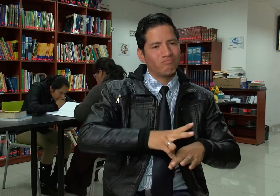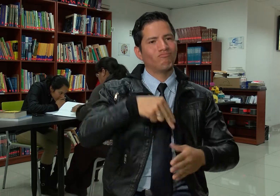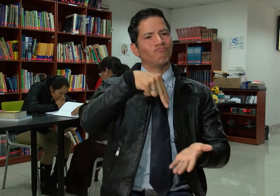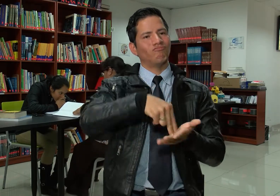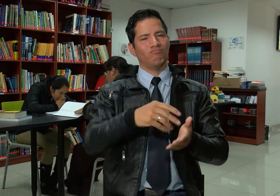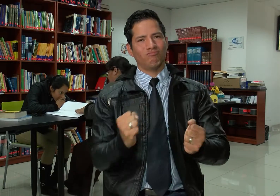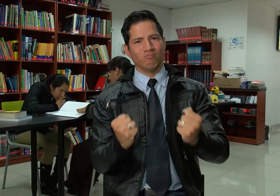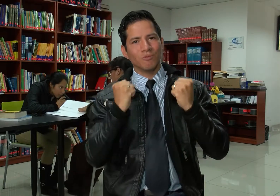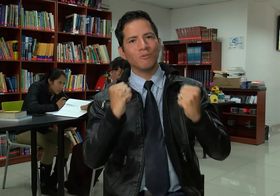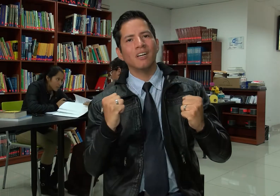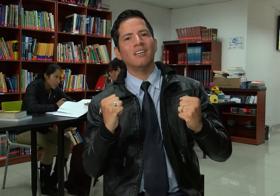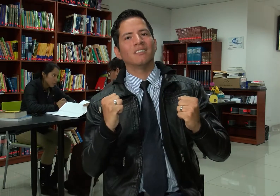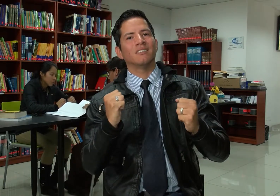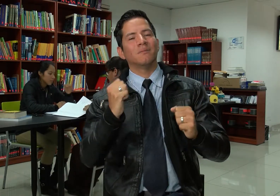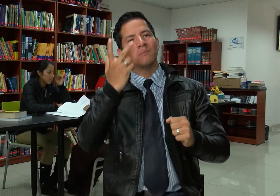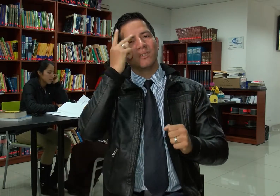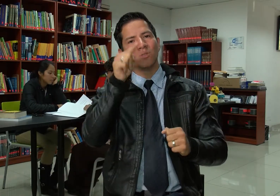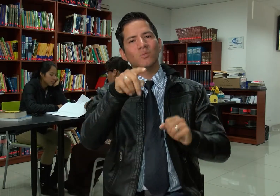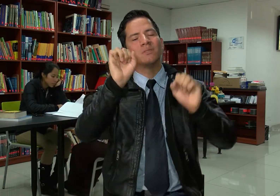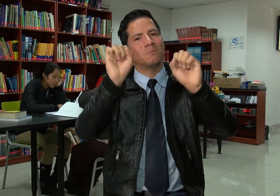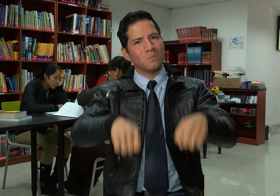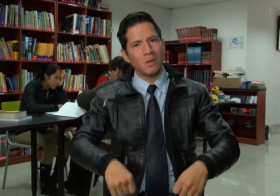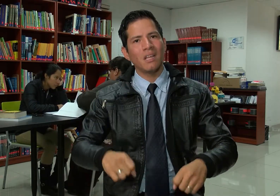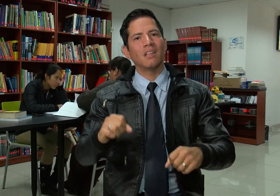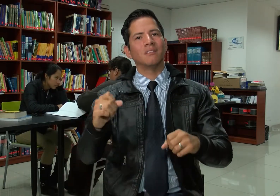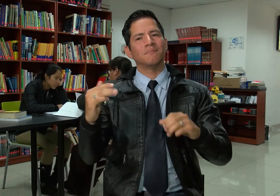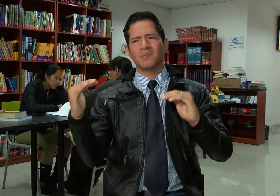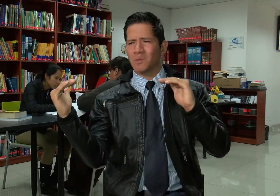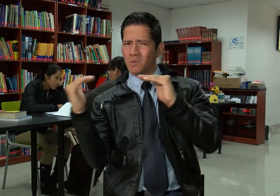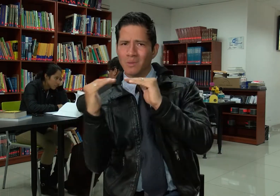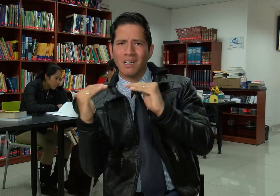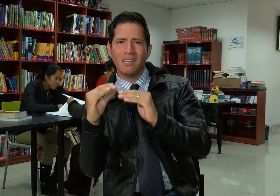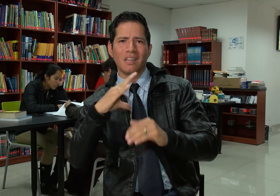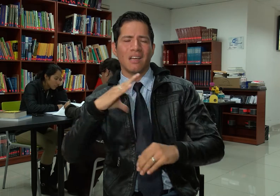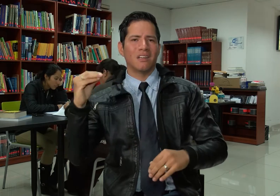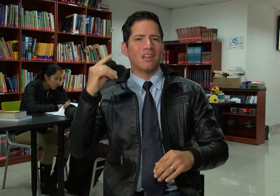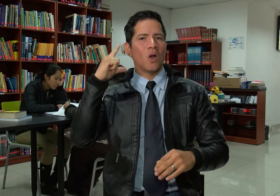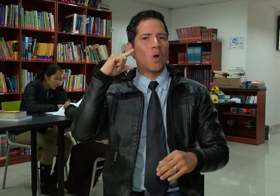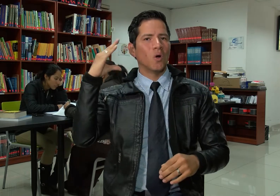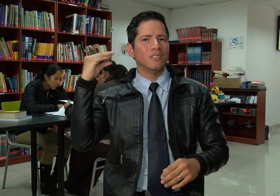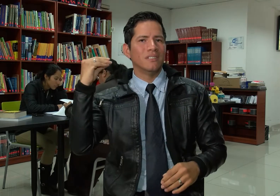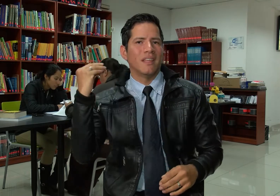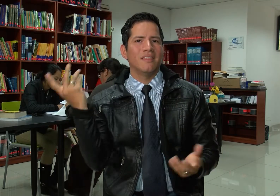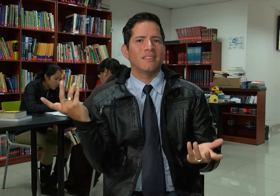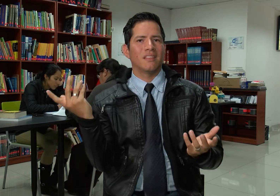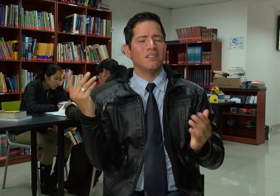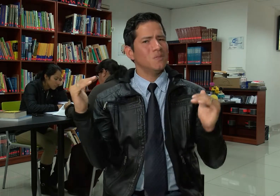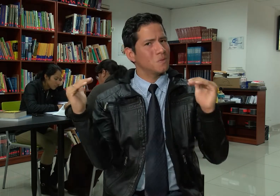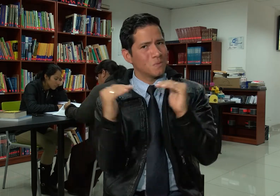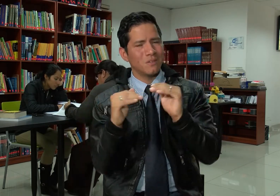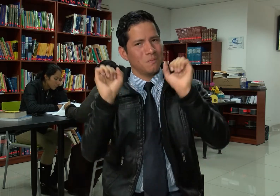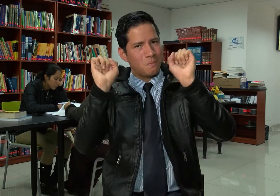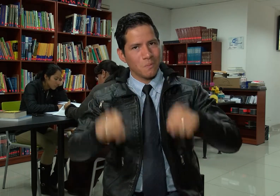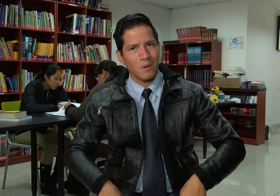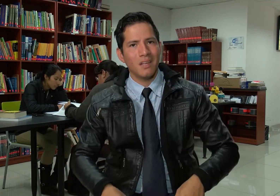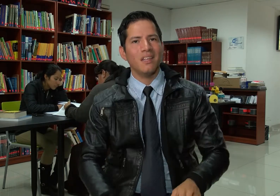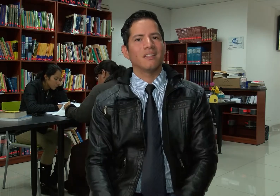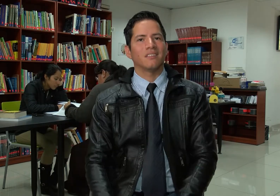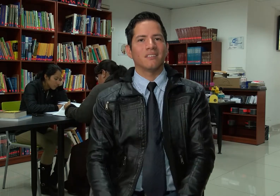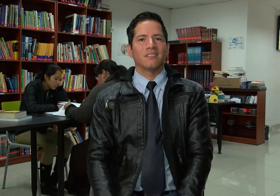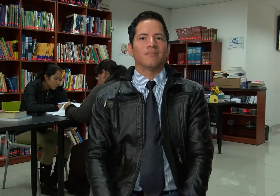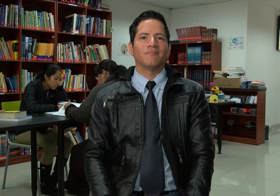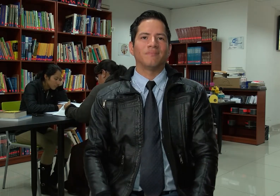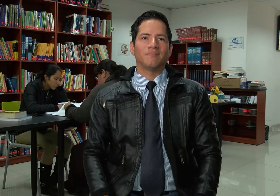Necesitamos seguir adelante. Si nos caemos, levantarnos. Entender que estamos al mismo nivel que un oyente.